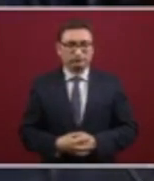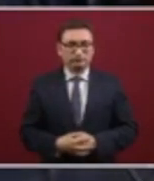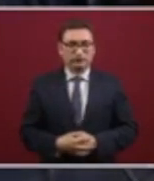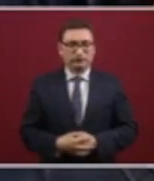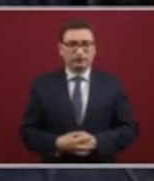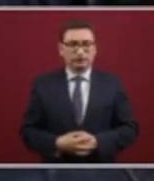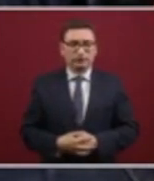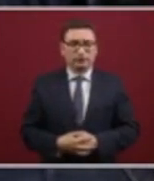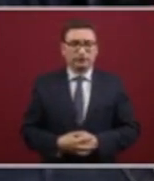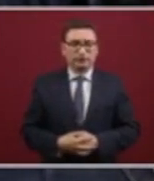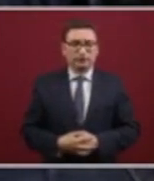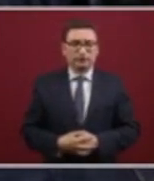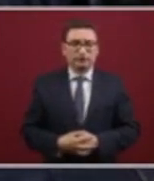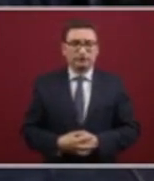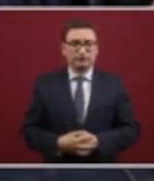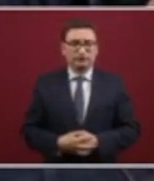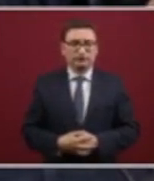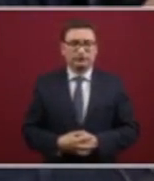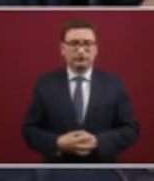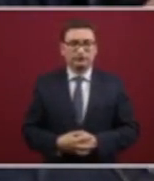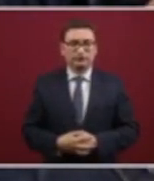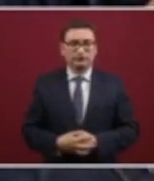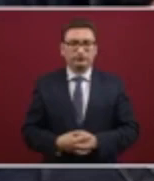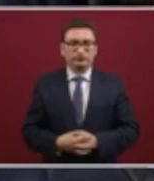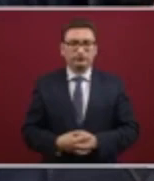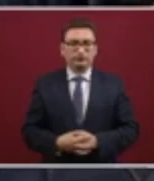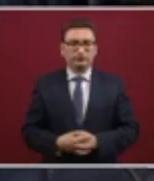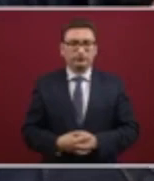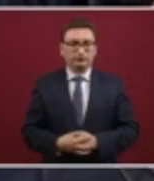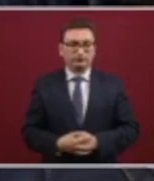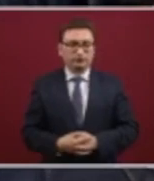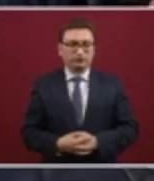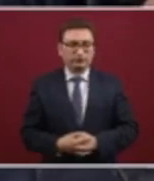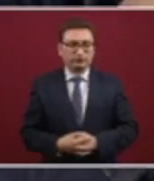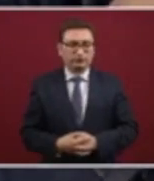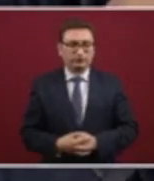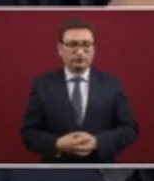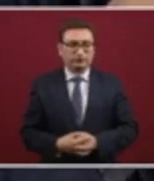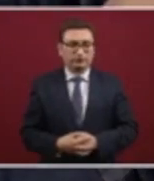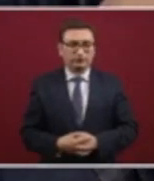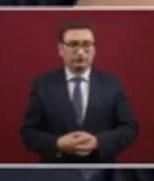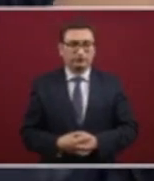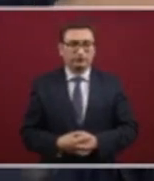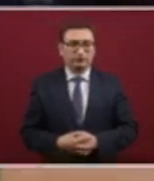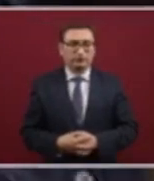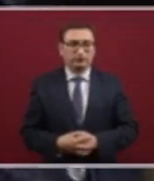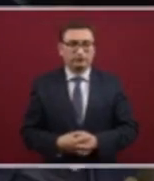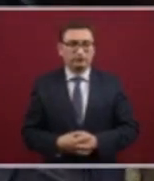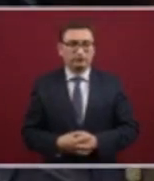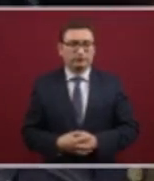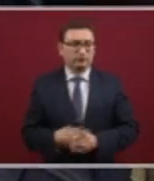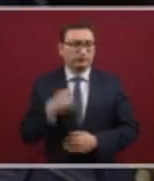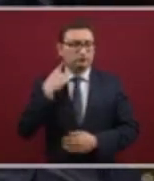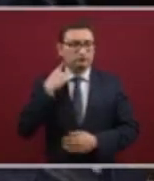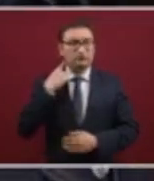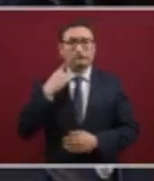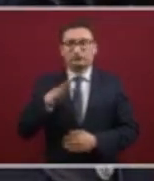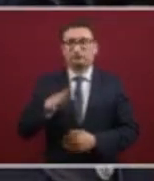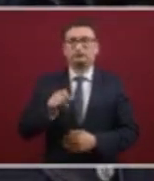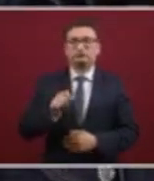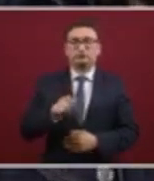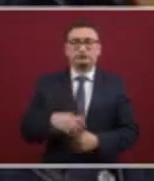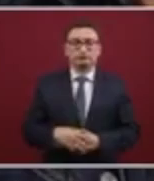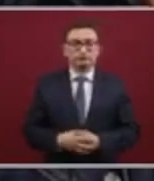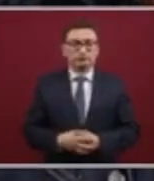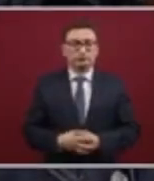año, aquí es de 60 días. Las vacaciones son de 6 meses y aquí son de 10 días. Sí. Vamos